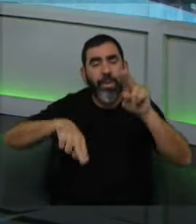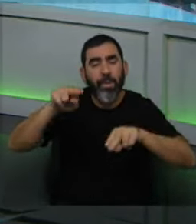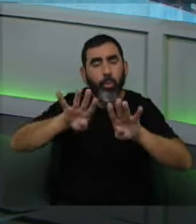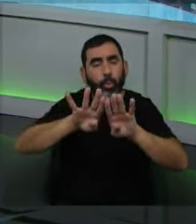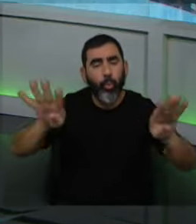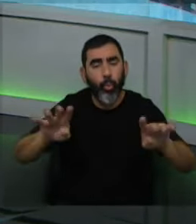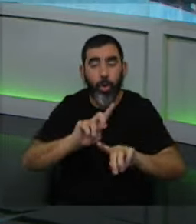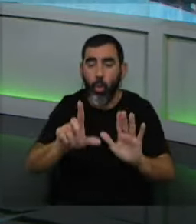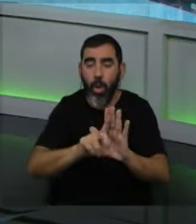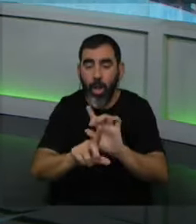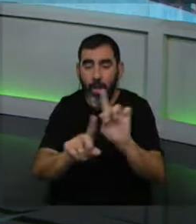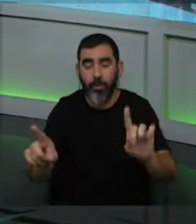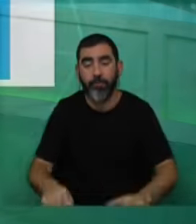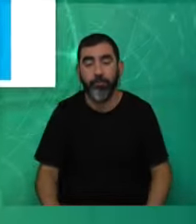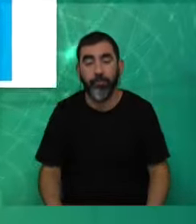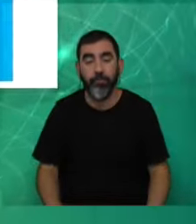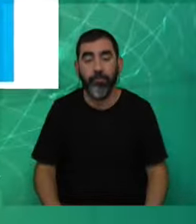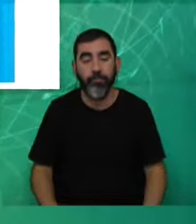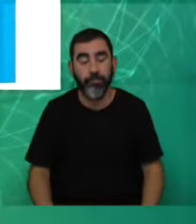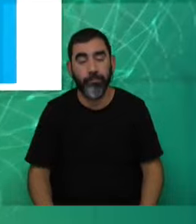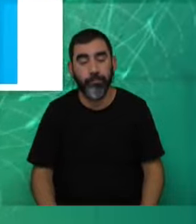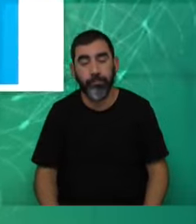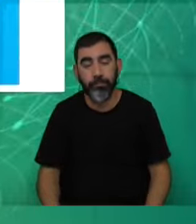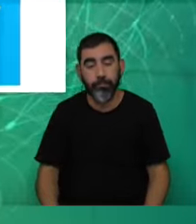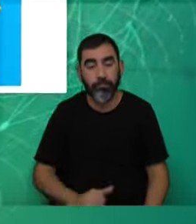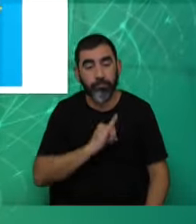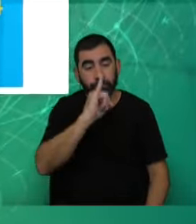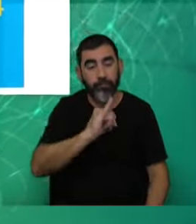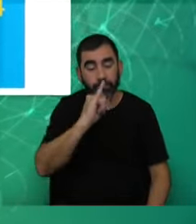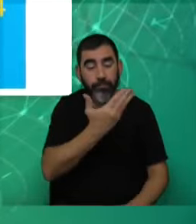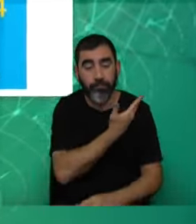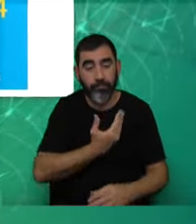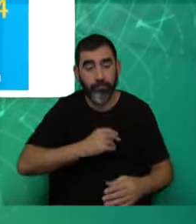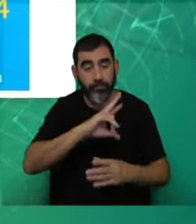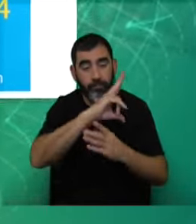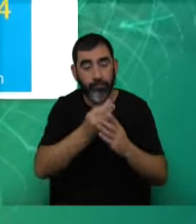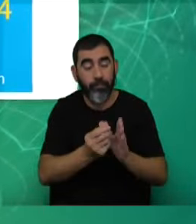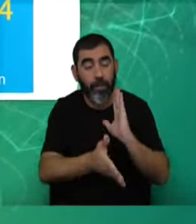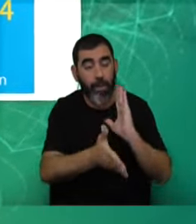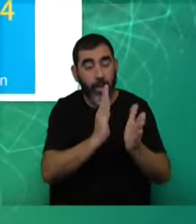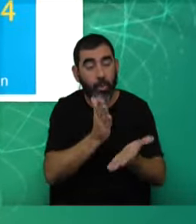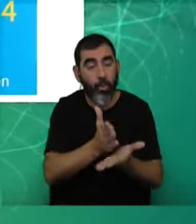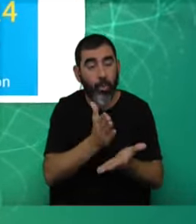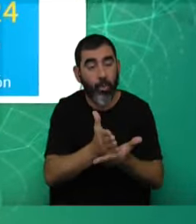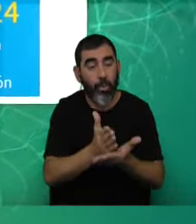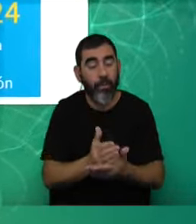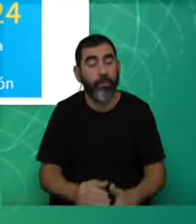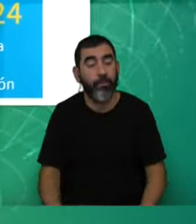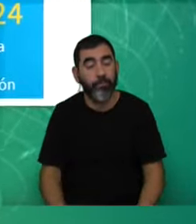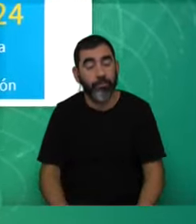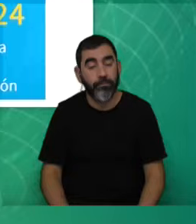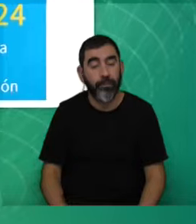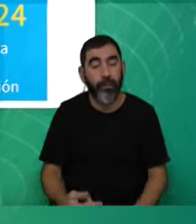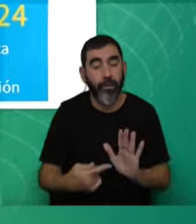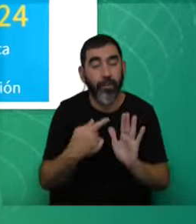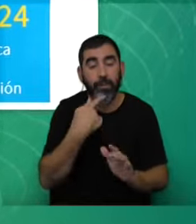algo ilegal dijo en su informe a la presidenta del codicen Virginia Cáceres la asesora letrada Marcela Pérez Pascual afirma